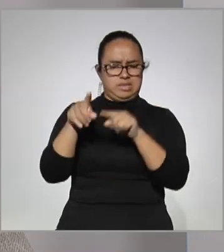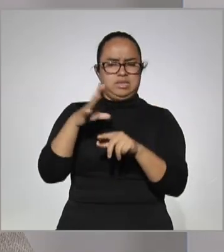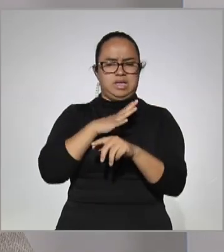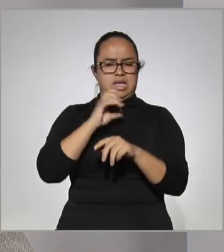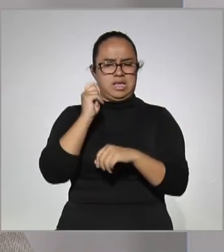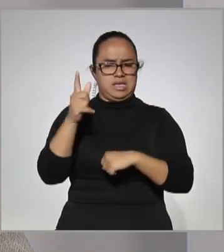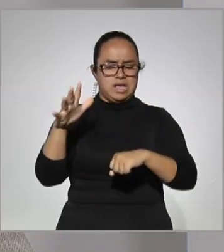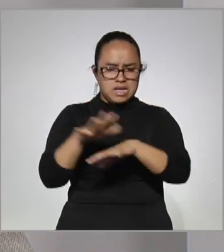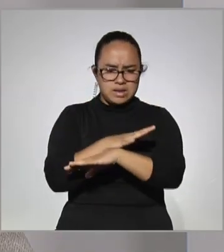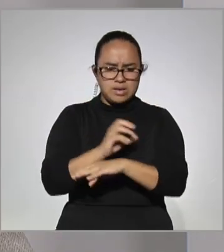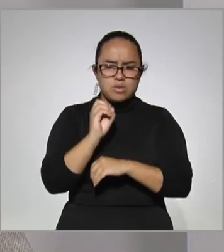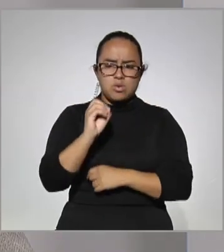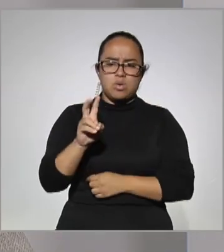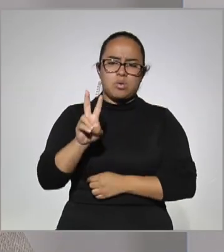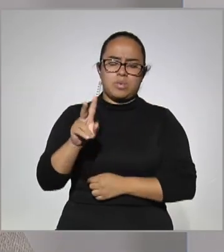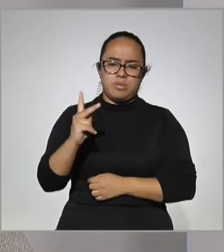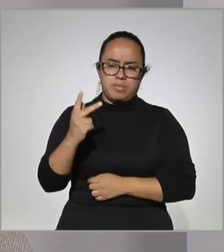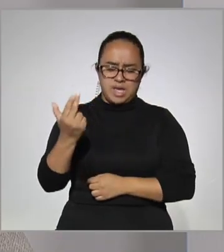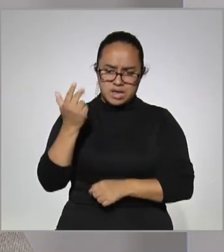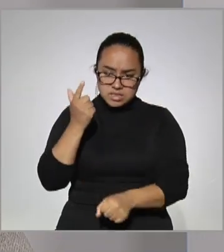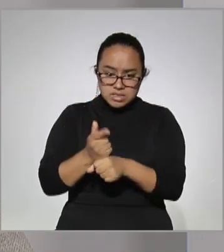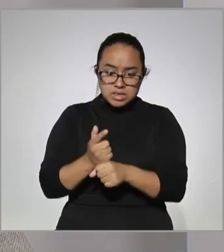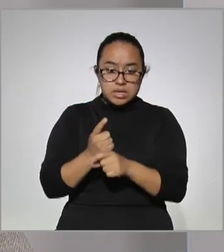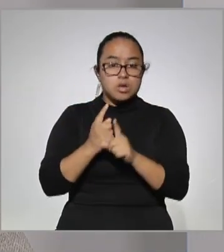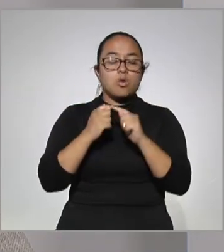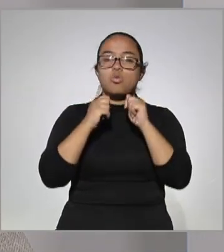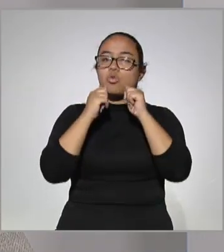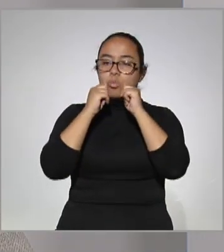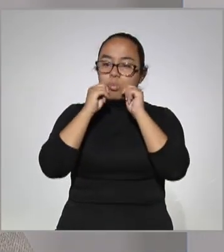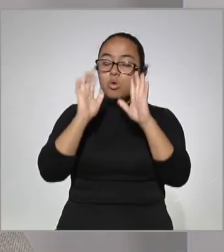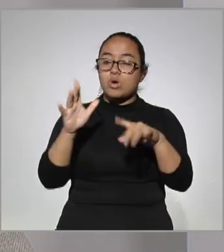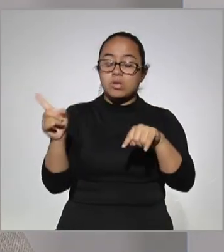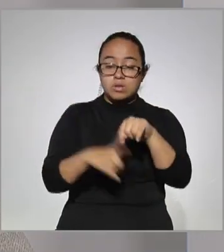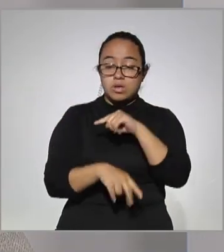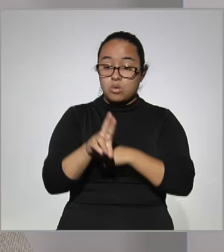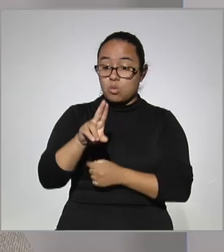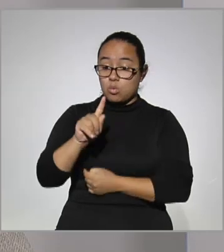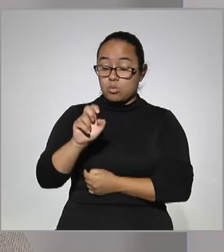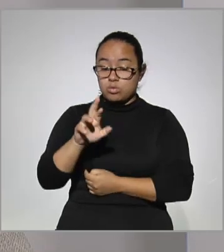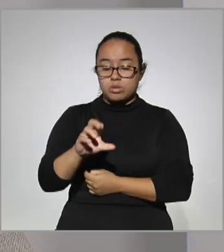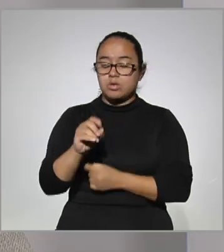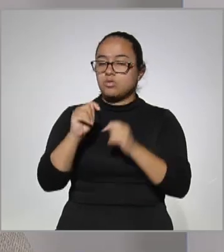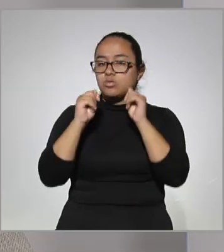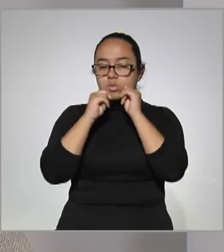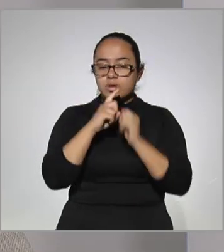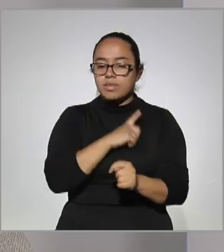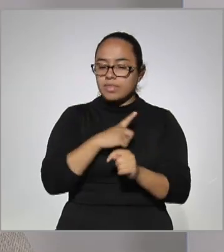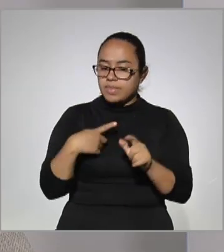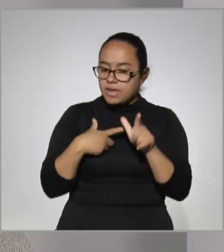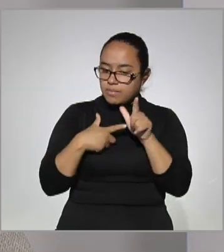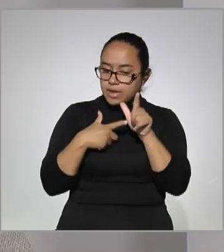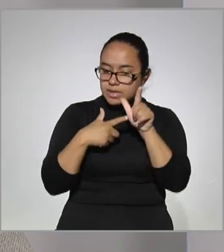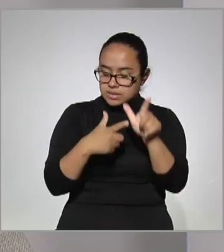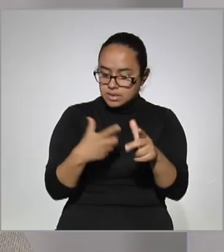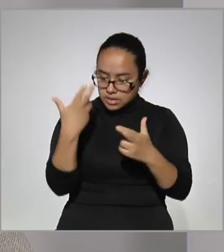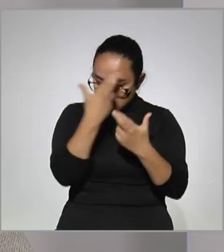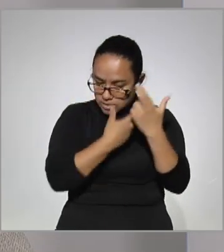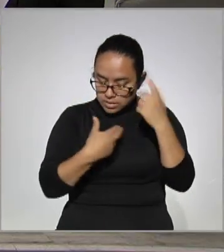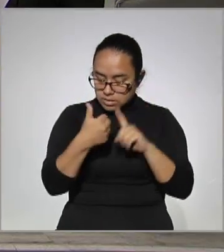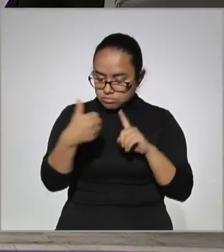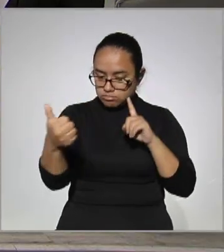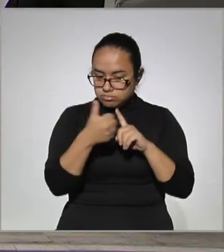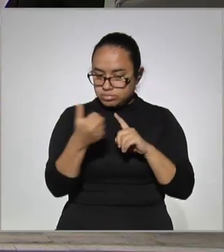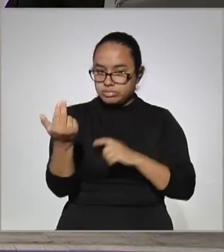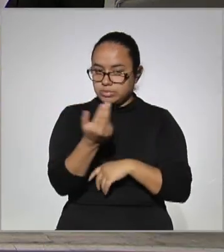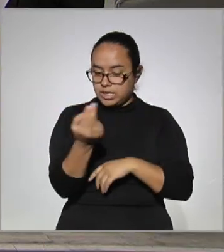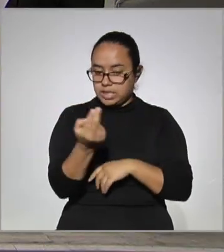se detecta el virus del papiloma humano, aunque se les haya quitado el útero, tienen que continuar con sus revisiones.